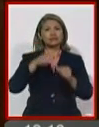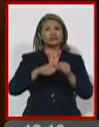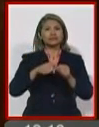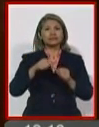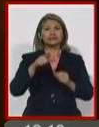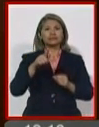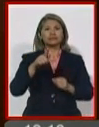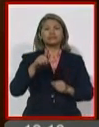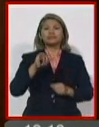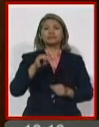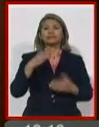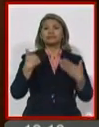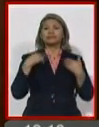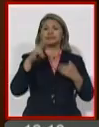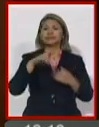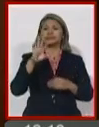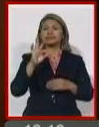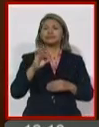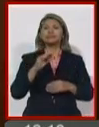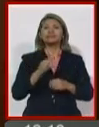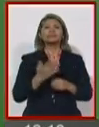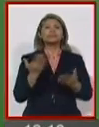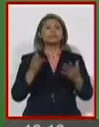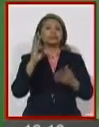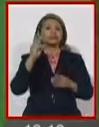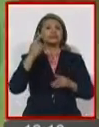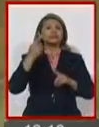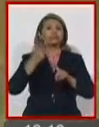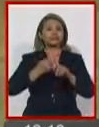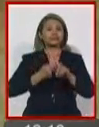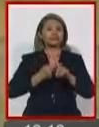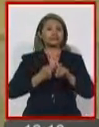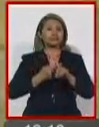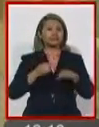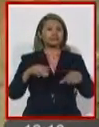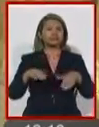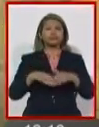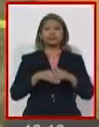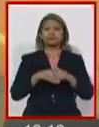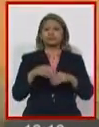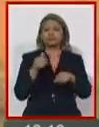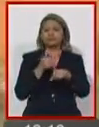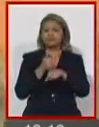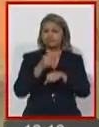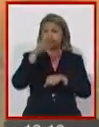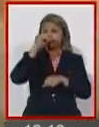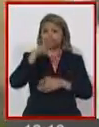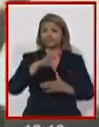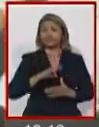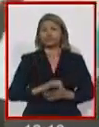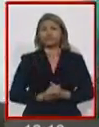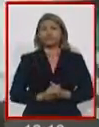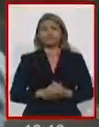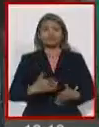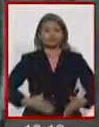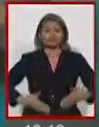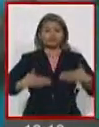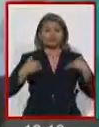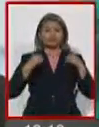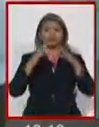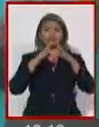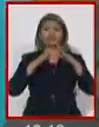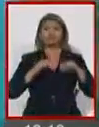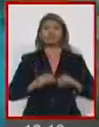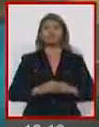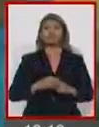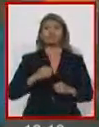Recordemos que Linette Salazar, de 29 años, llevaba menos de 6 meses casada con su pareja y autor del feminicidio, quienes vivían en una